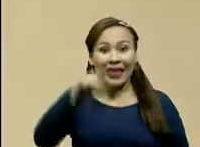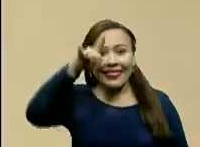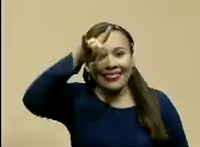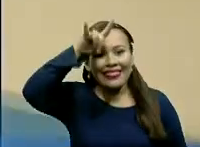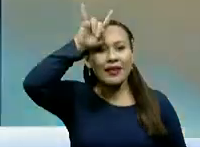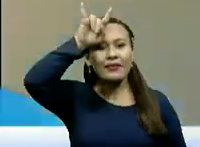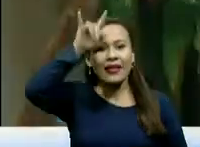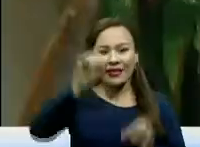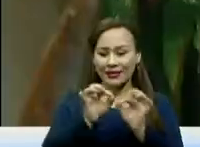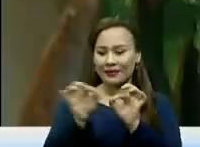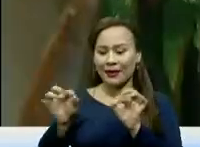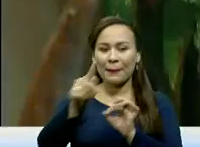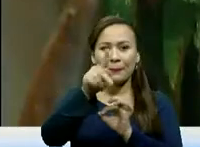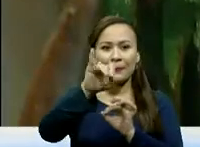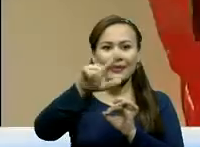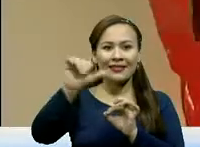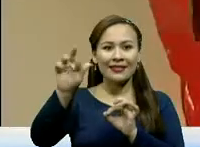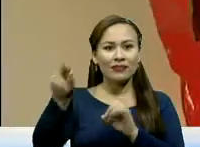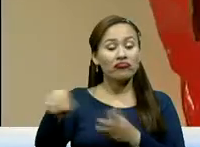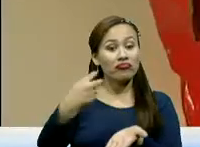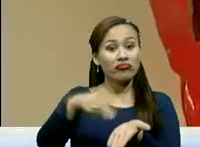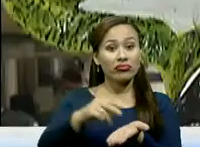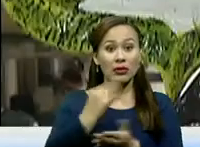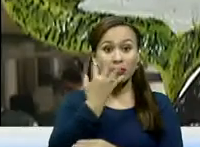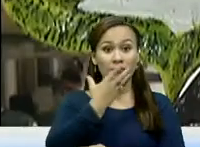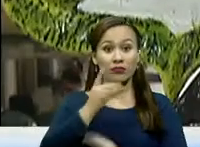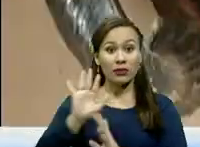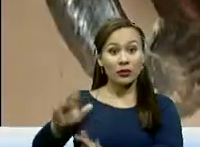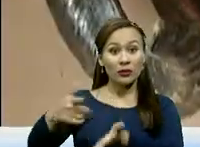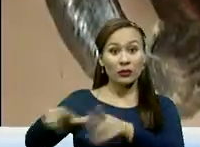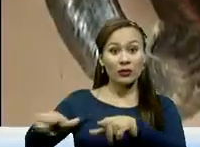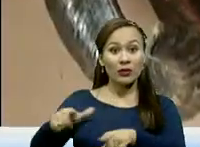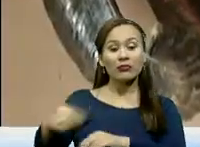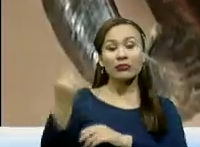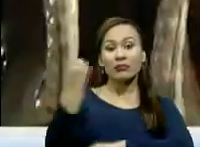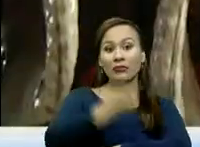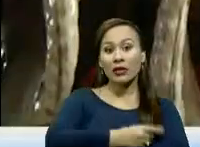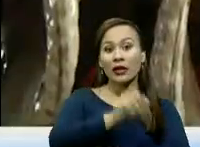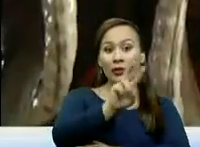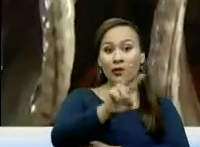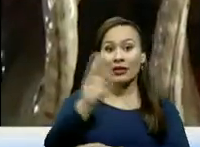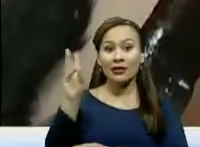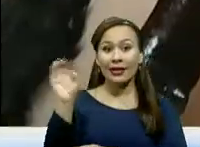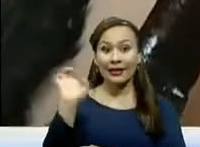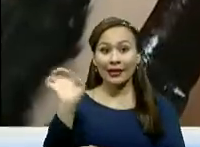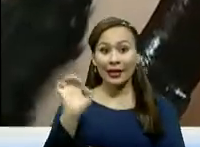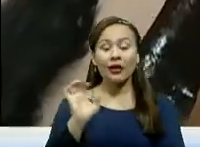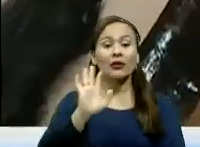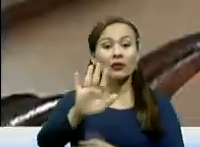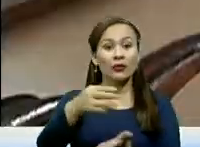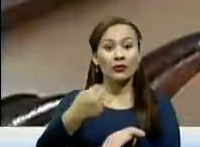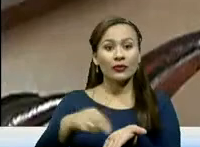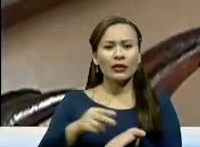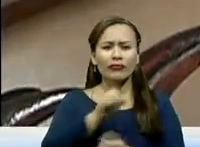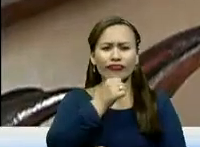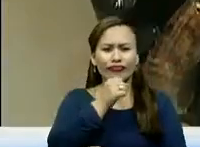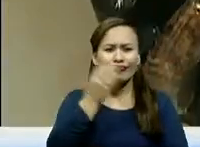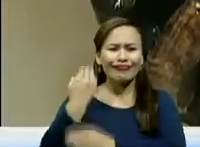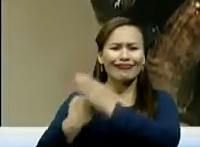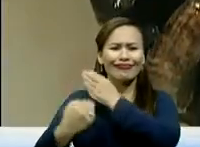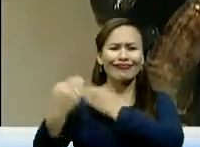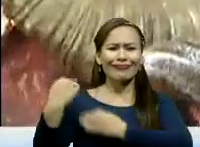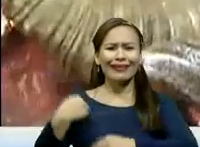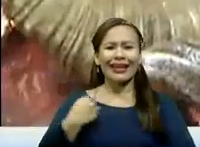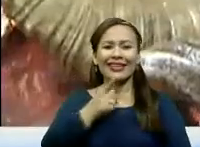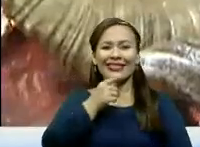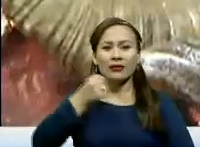Píllaro es una de las fiestas principales de esta localidad. Se la celebra del 2 al 6 de enero y es una fiesta ancestral que viene desde la época